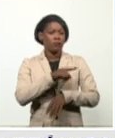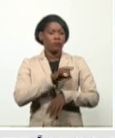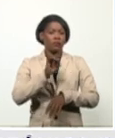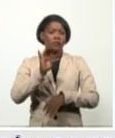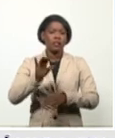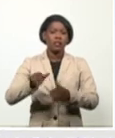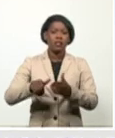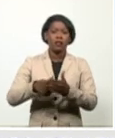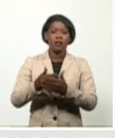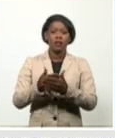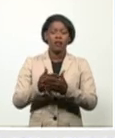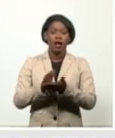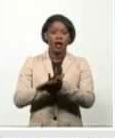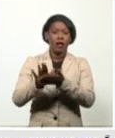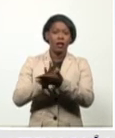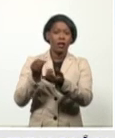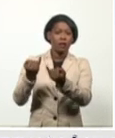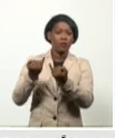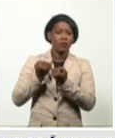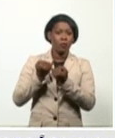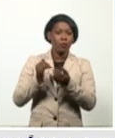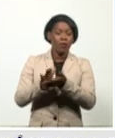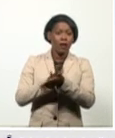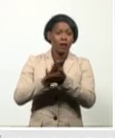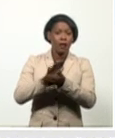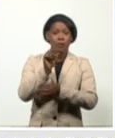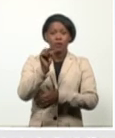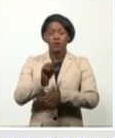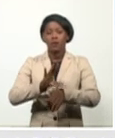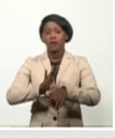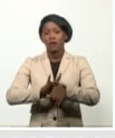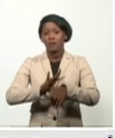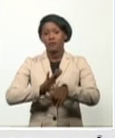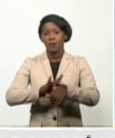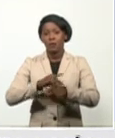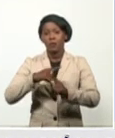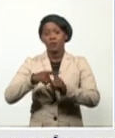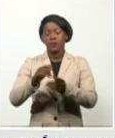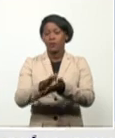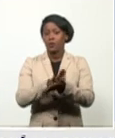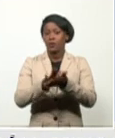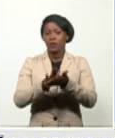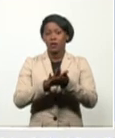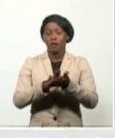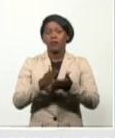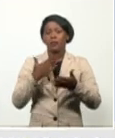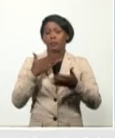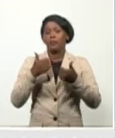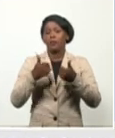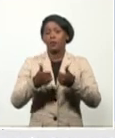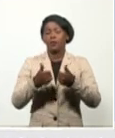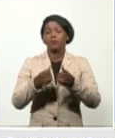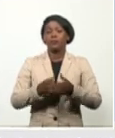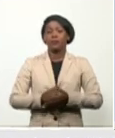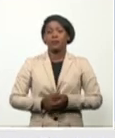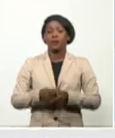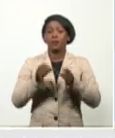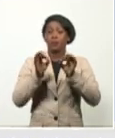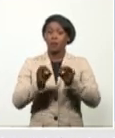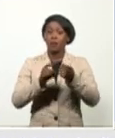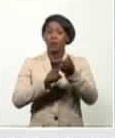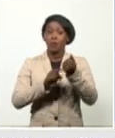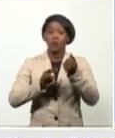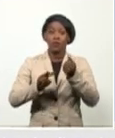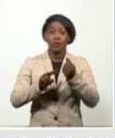que no diagnostican casos de la COVID-19. No son provincias en las cuales se ha bajado la